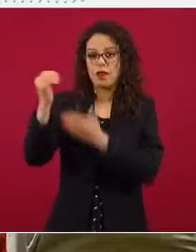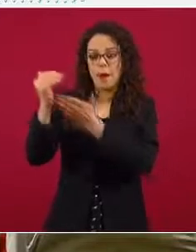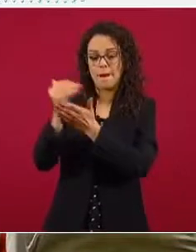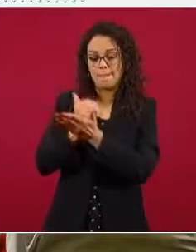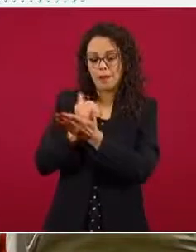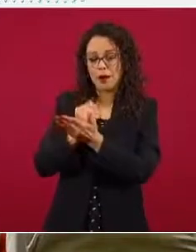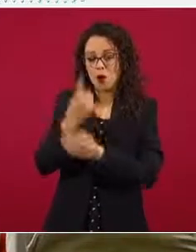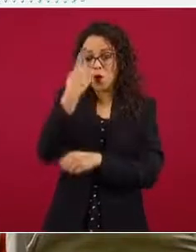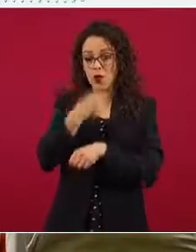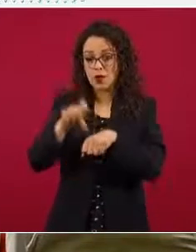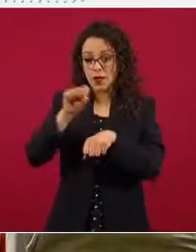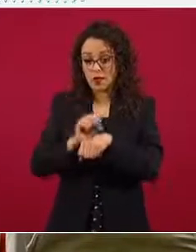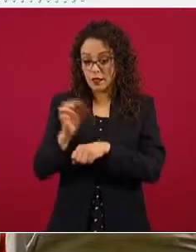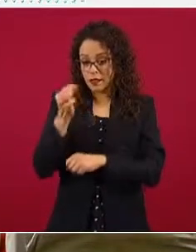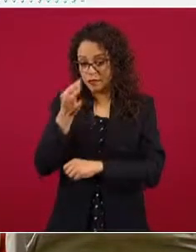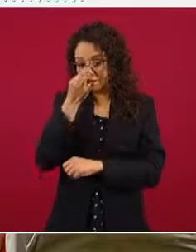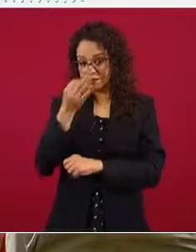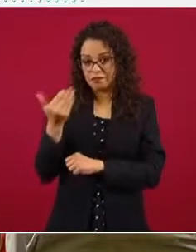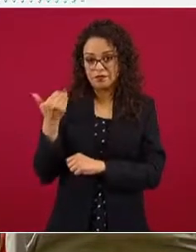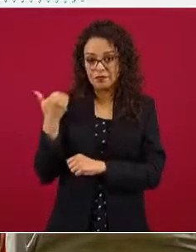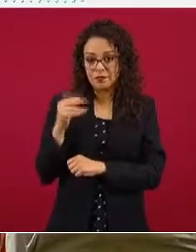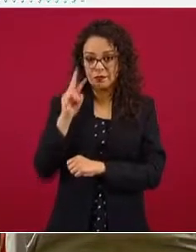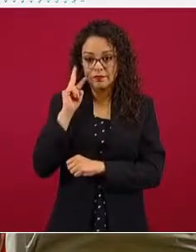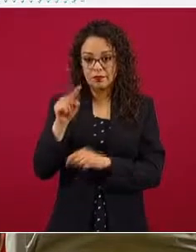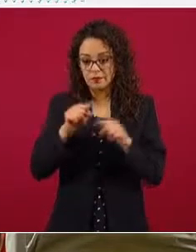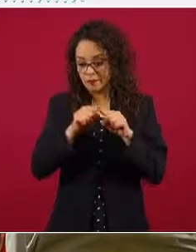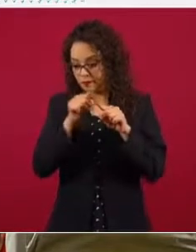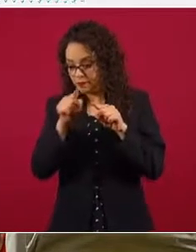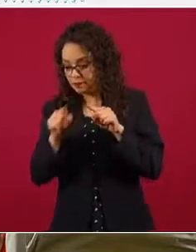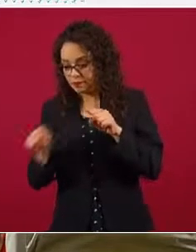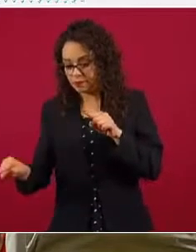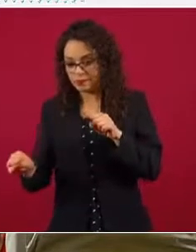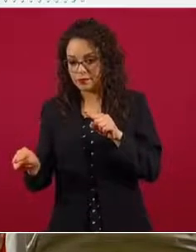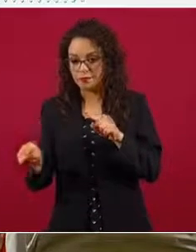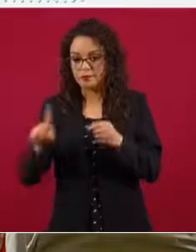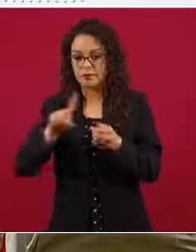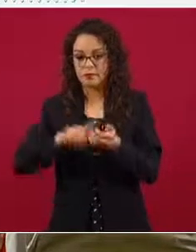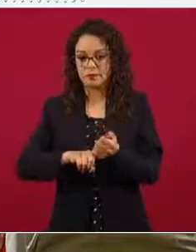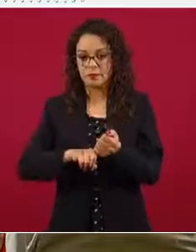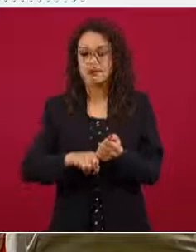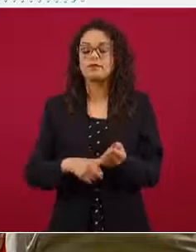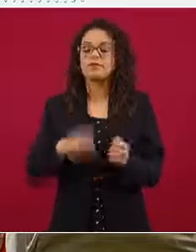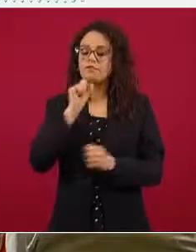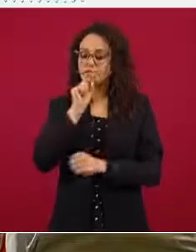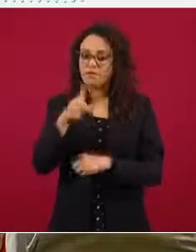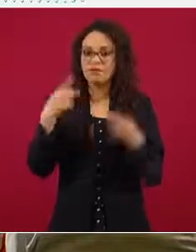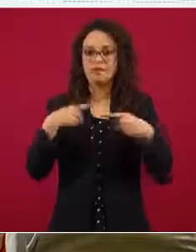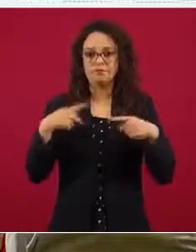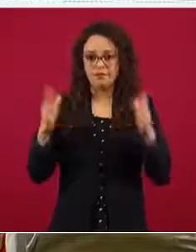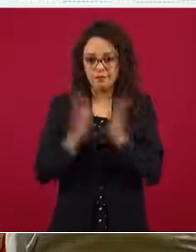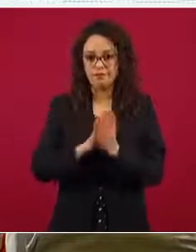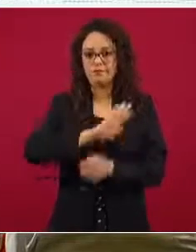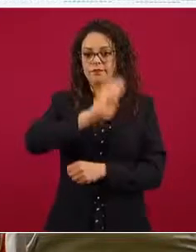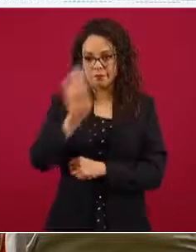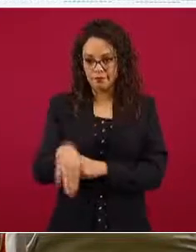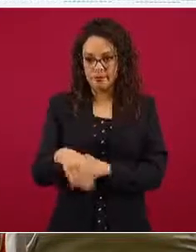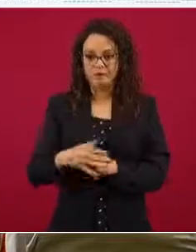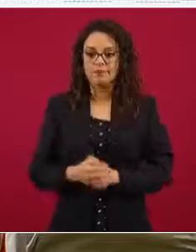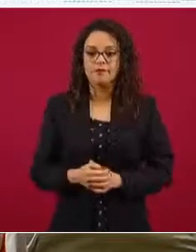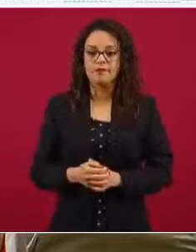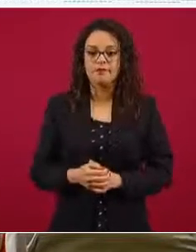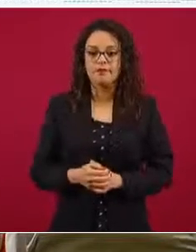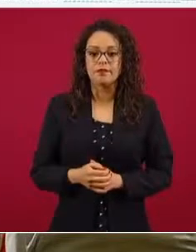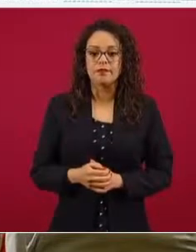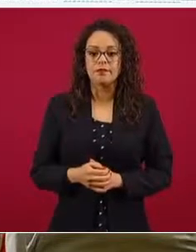reducción, tímidamente reflejada en cambio de reducción en la mortalidad. La siguiente, en la